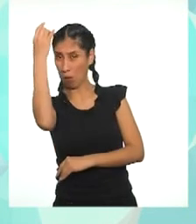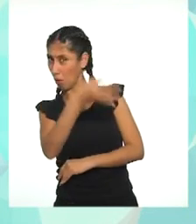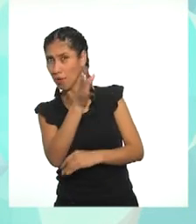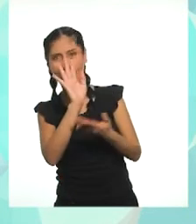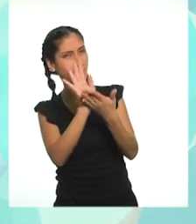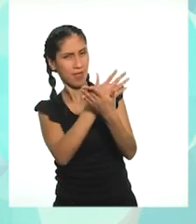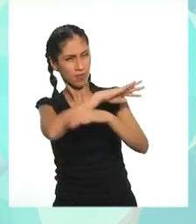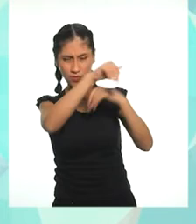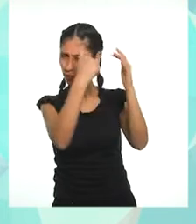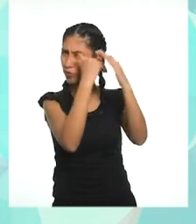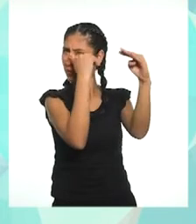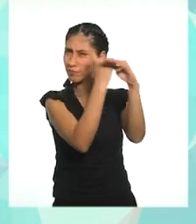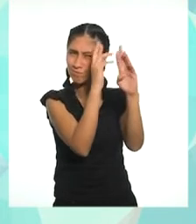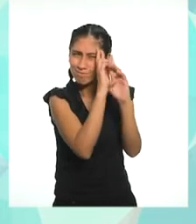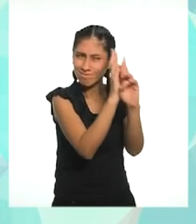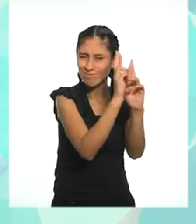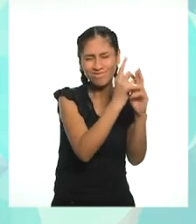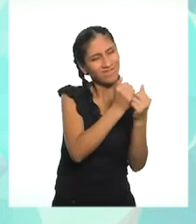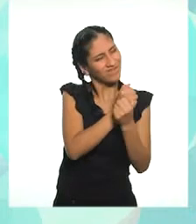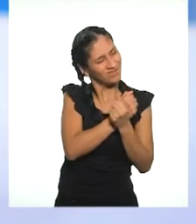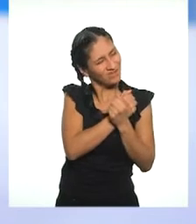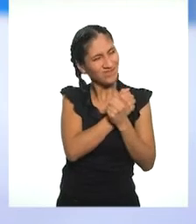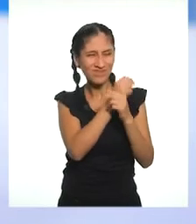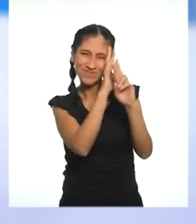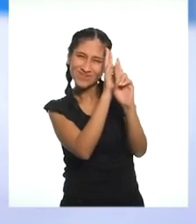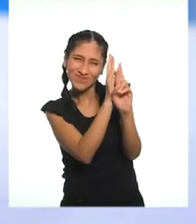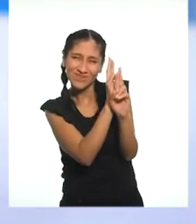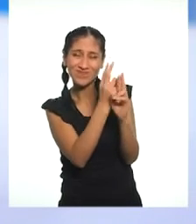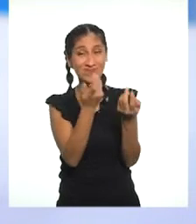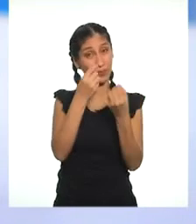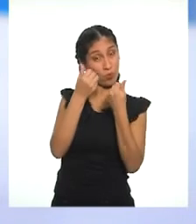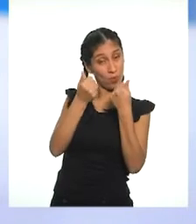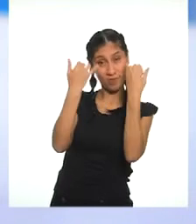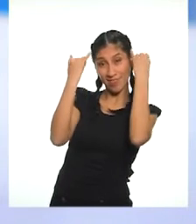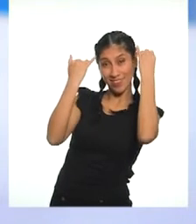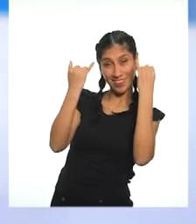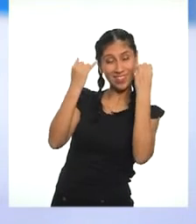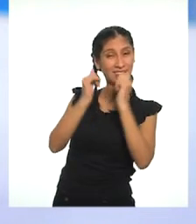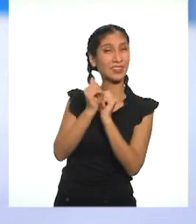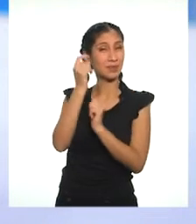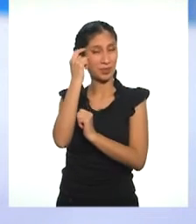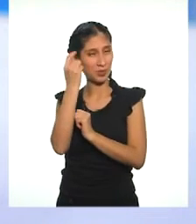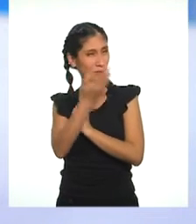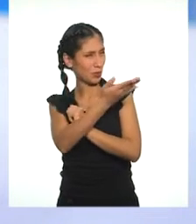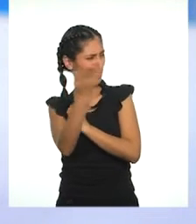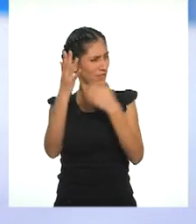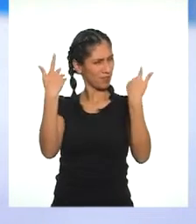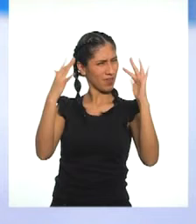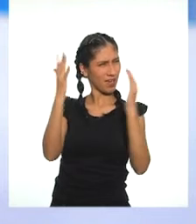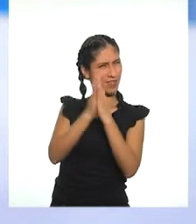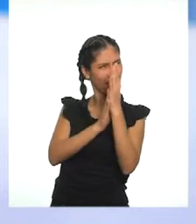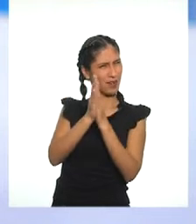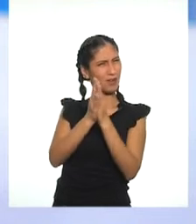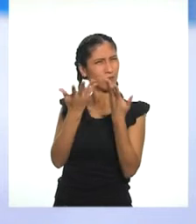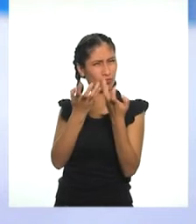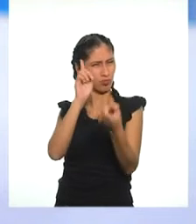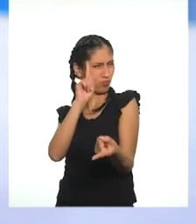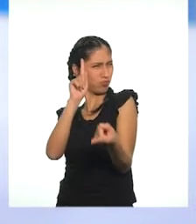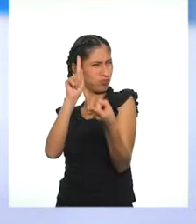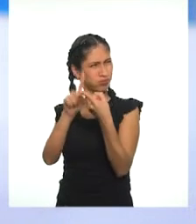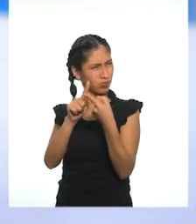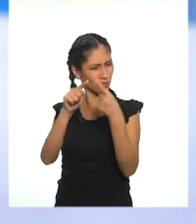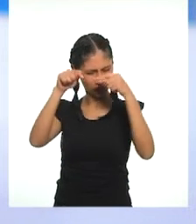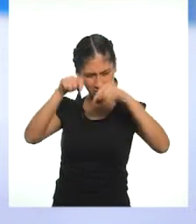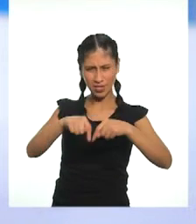discriminación y amable con las personas. ¡Qué grandes ideas! Creo que están más que listos para cumplir el reto de crear